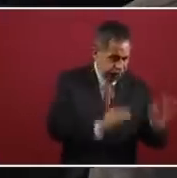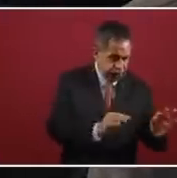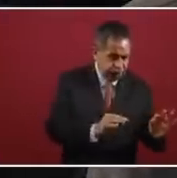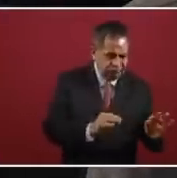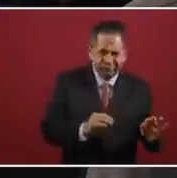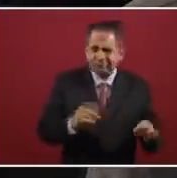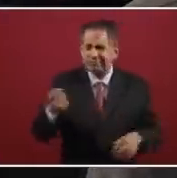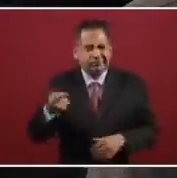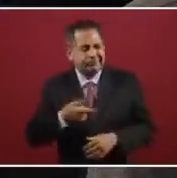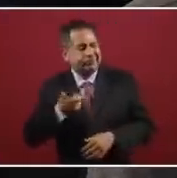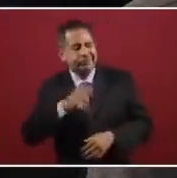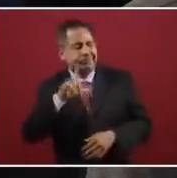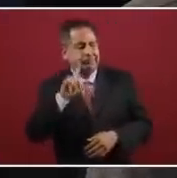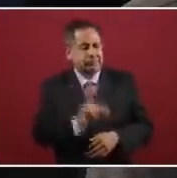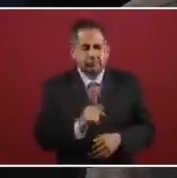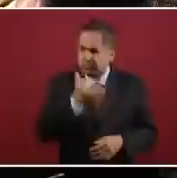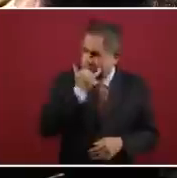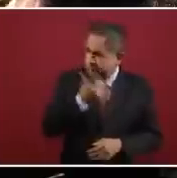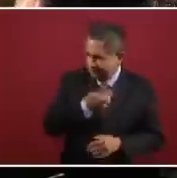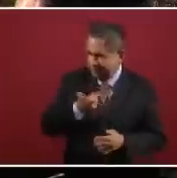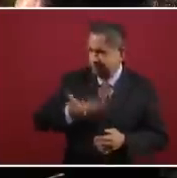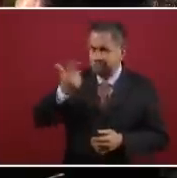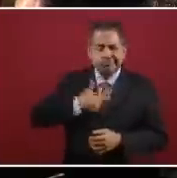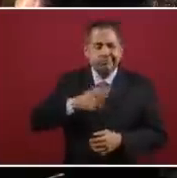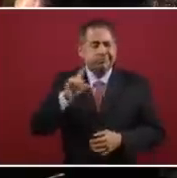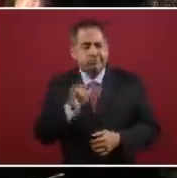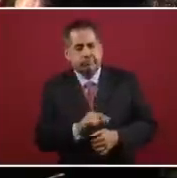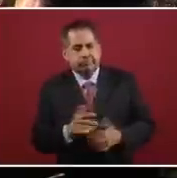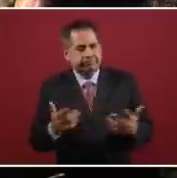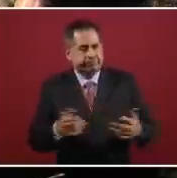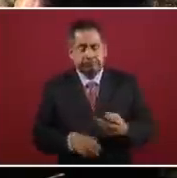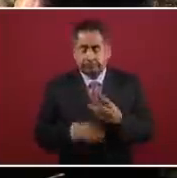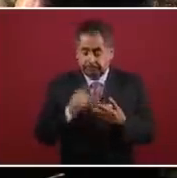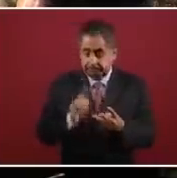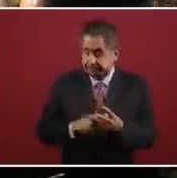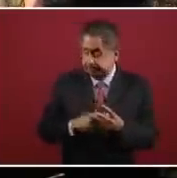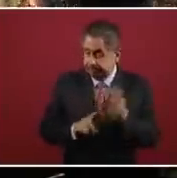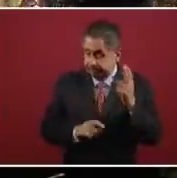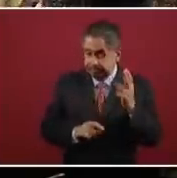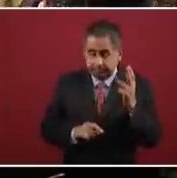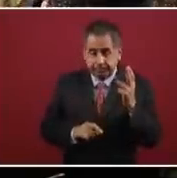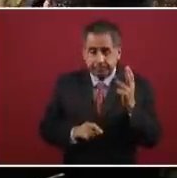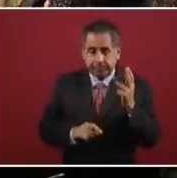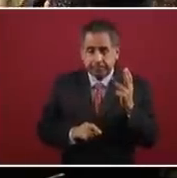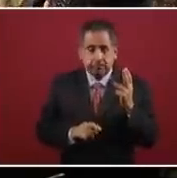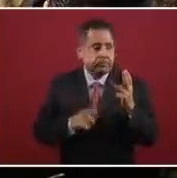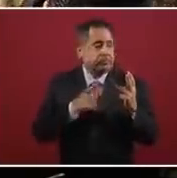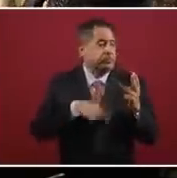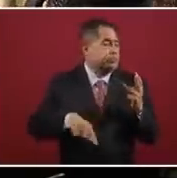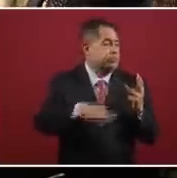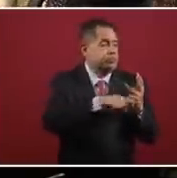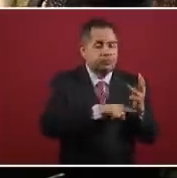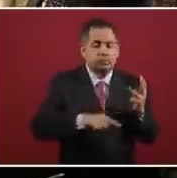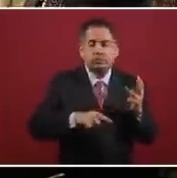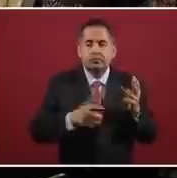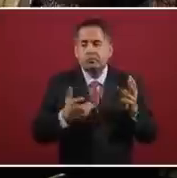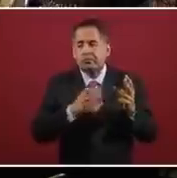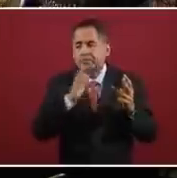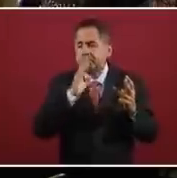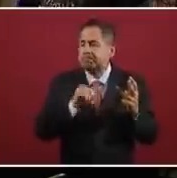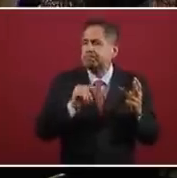prima, por debajo del precio del algodón. Y la tercera es el mal uso que se hace sobre